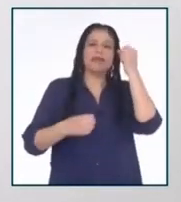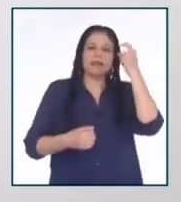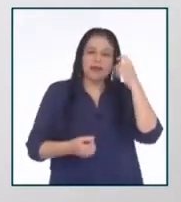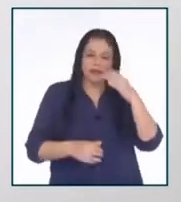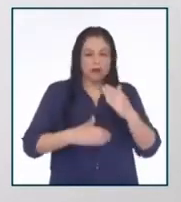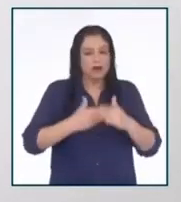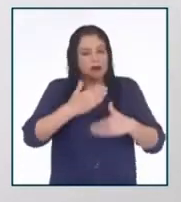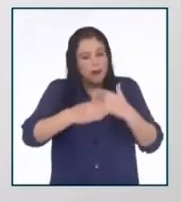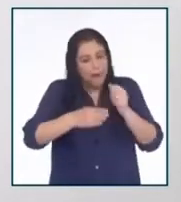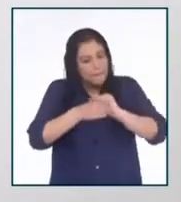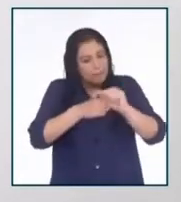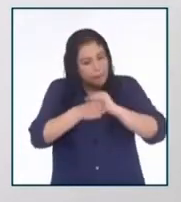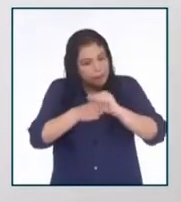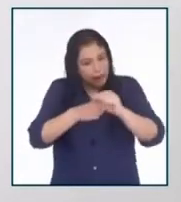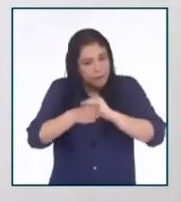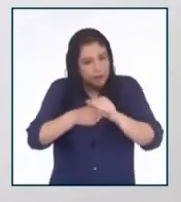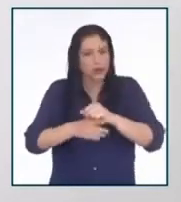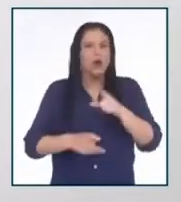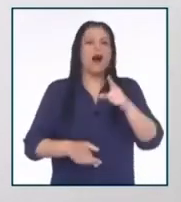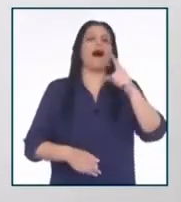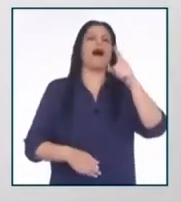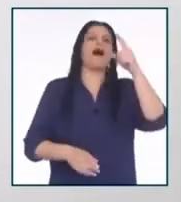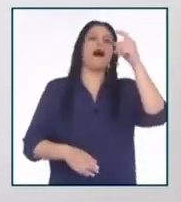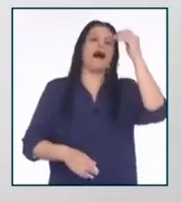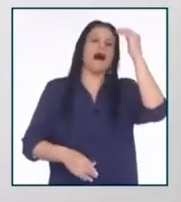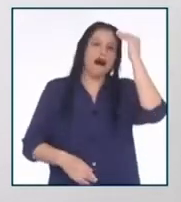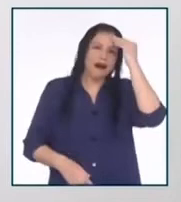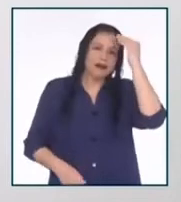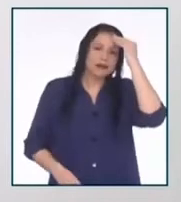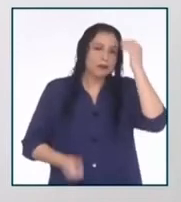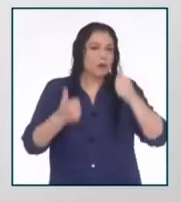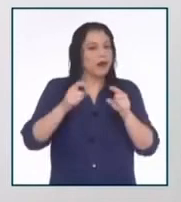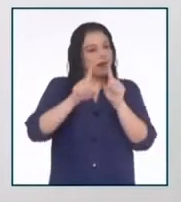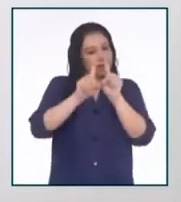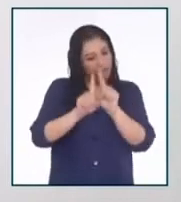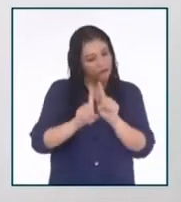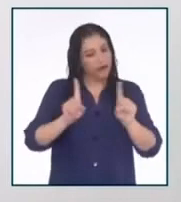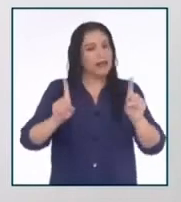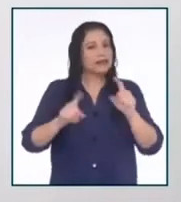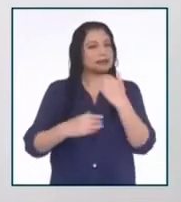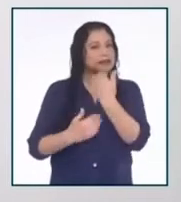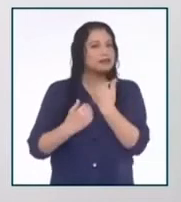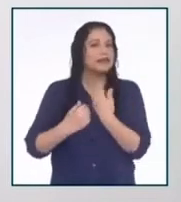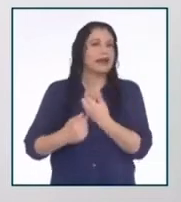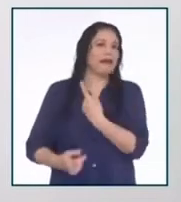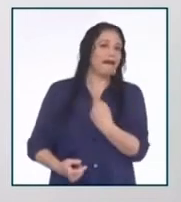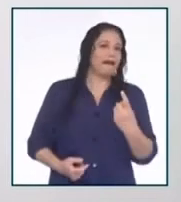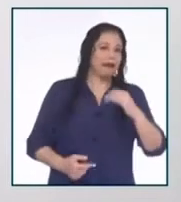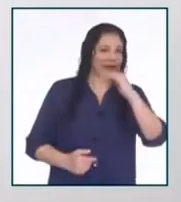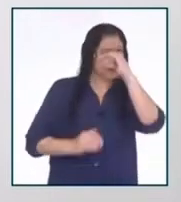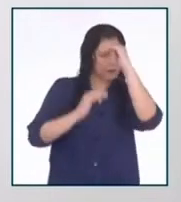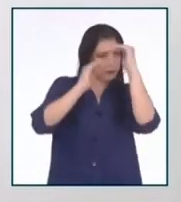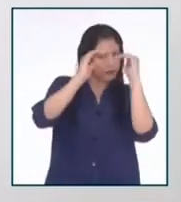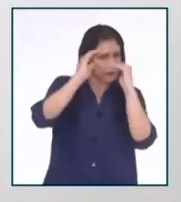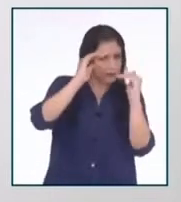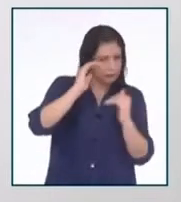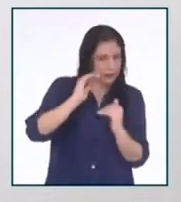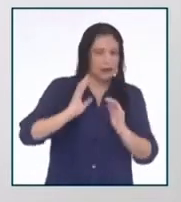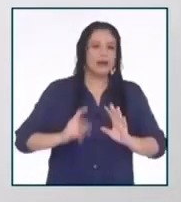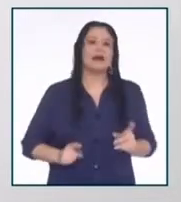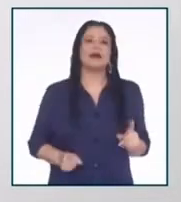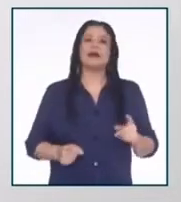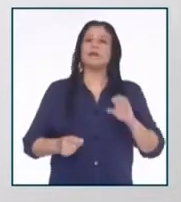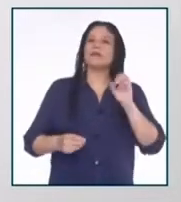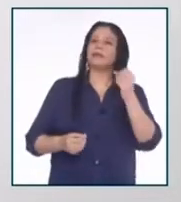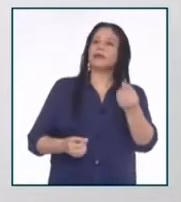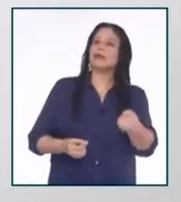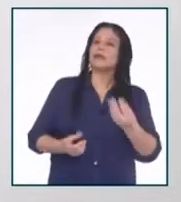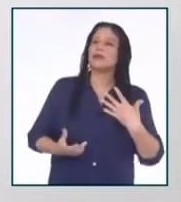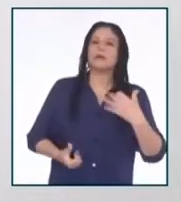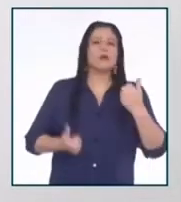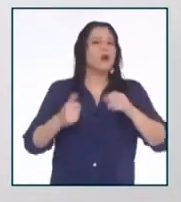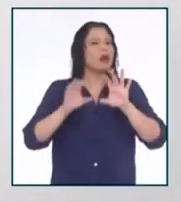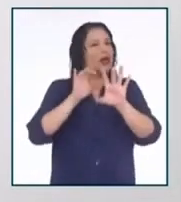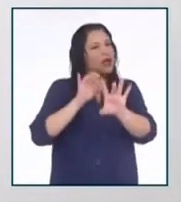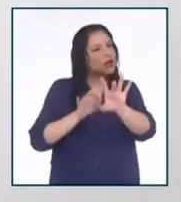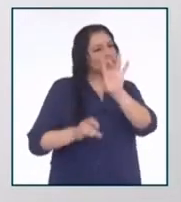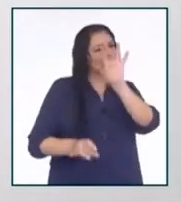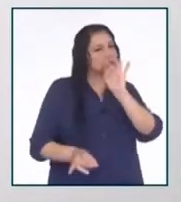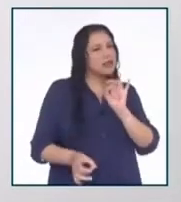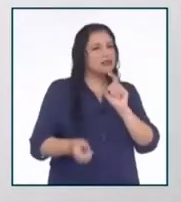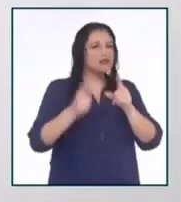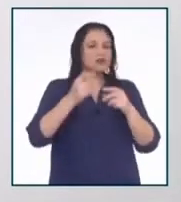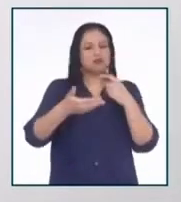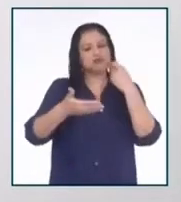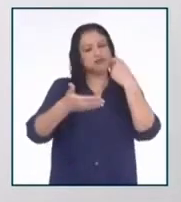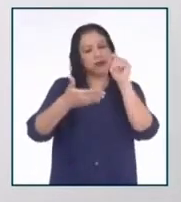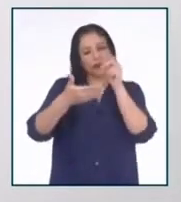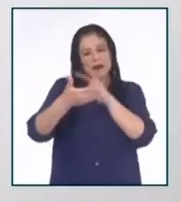la práctica te des cuenta de las diferencias que existen en cada nivel. Dime, Stephanie, ¿qué encontraste en